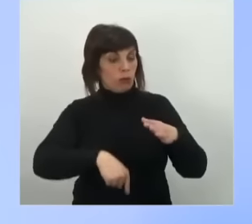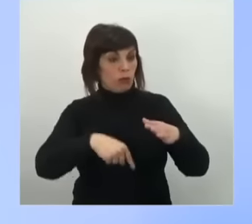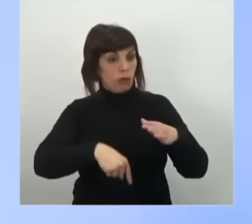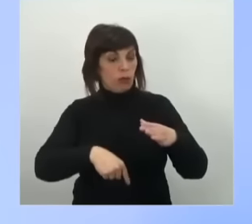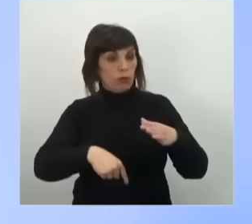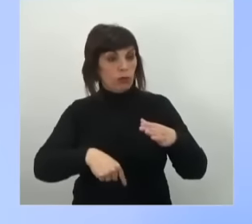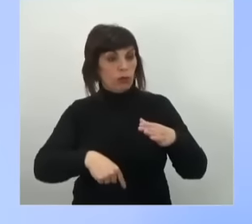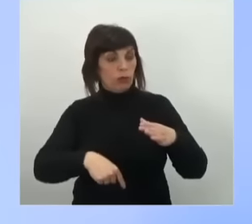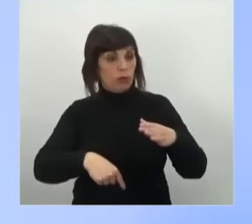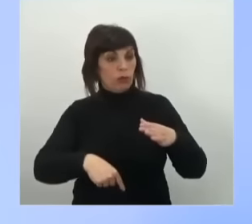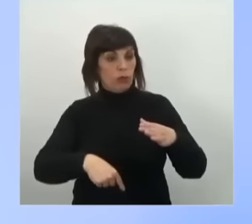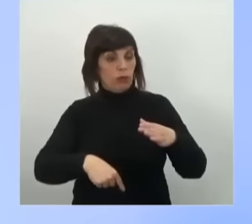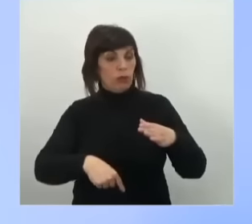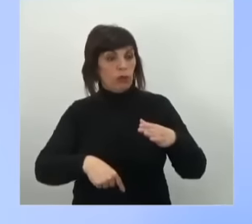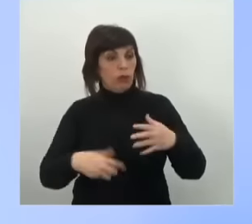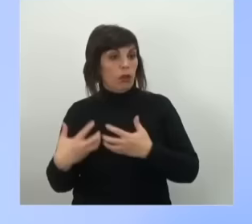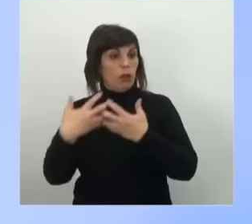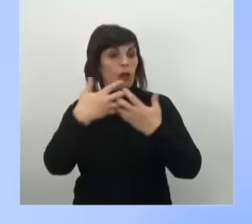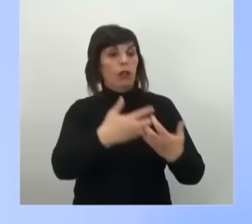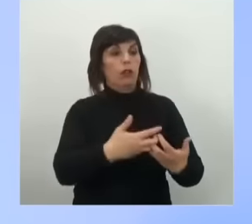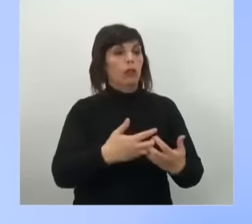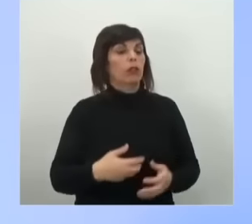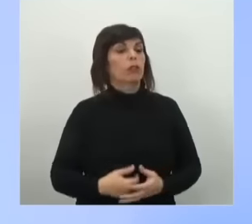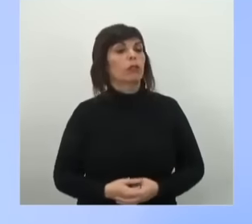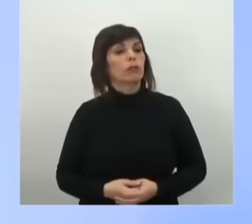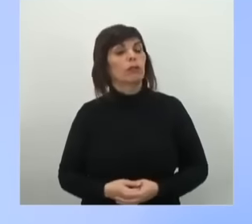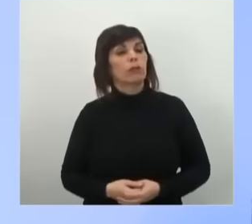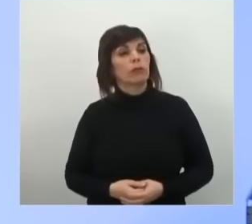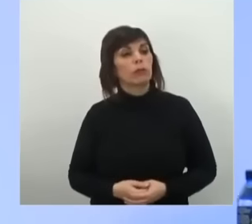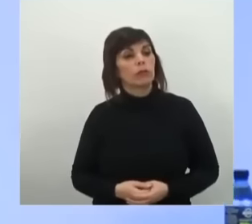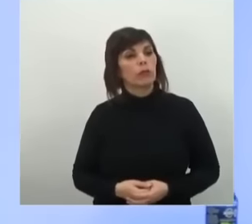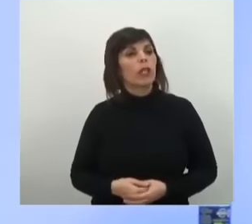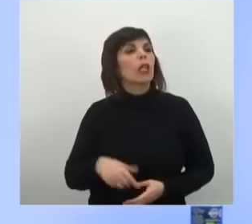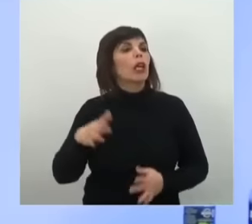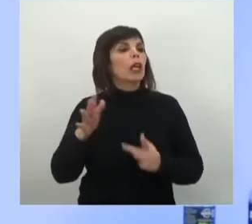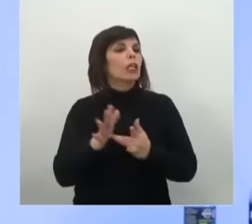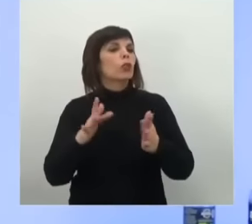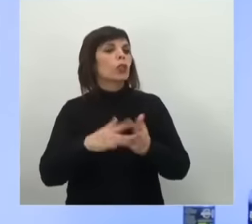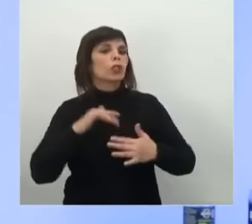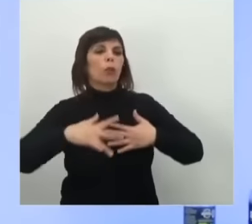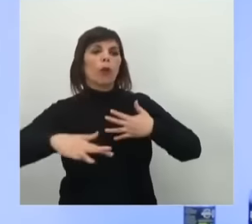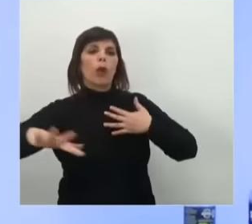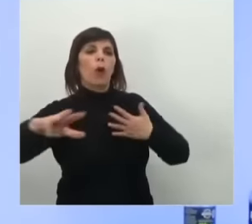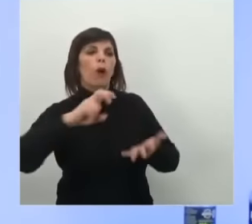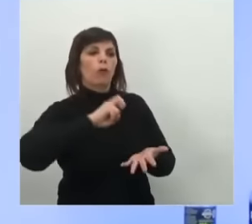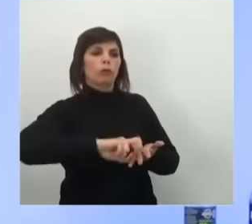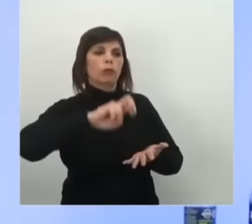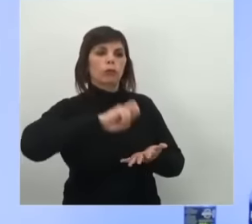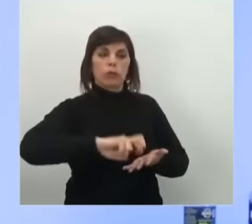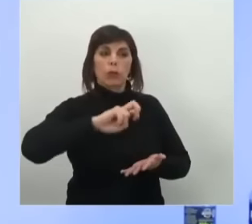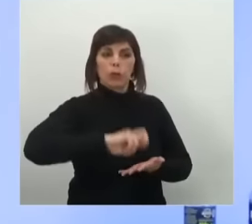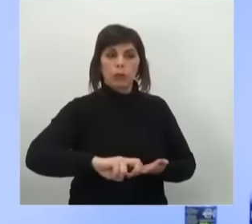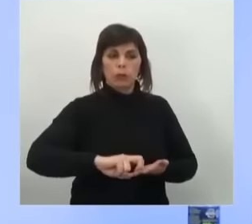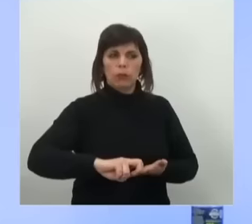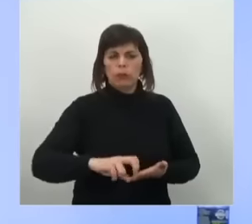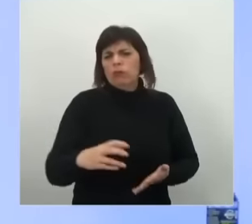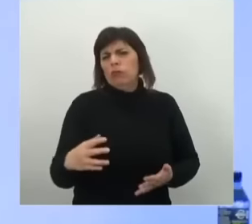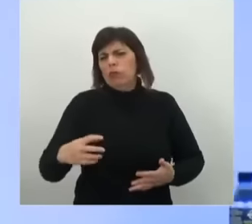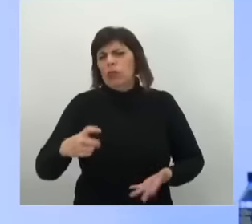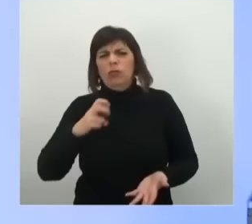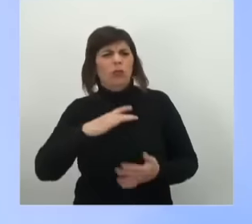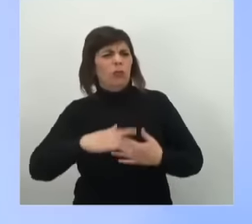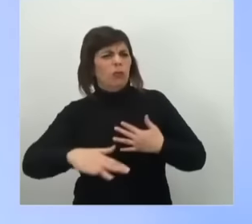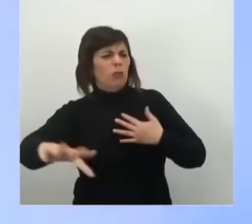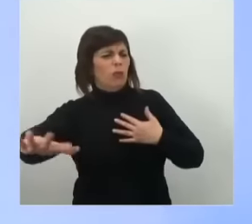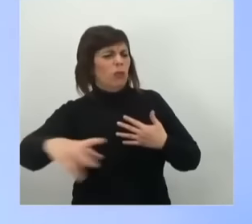que las profundidades les van a atacar recuerdan que hubo alguien que caminó por el agua Por qué camino por el agua